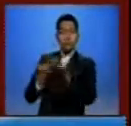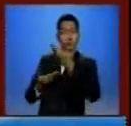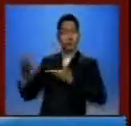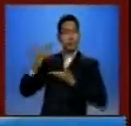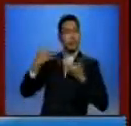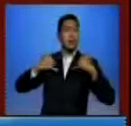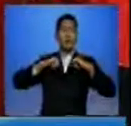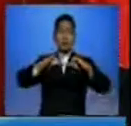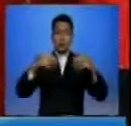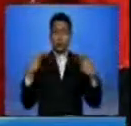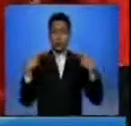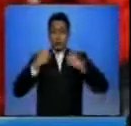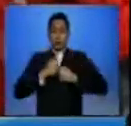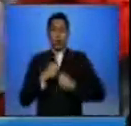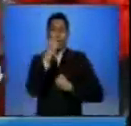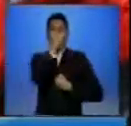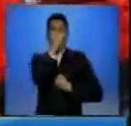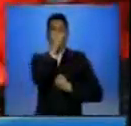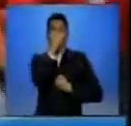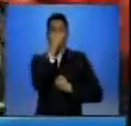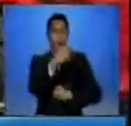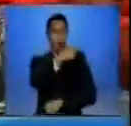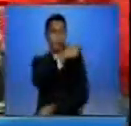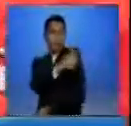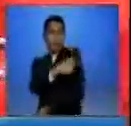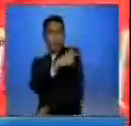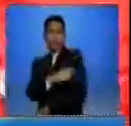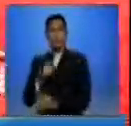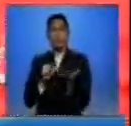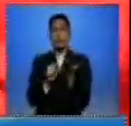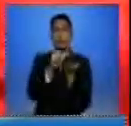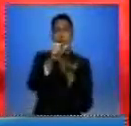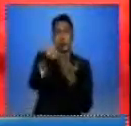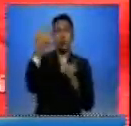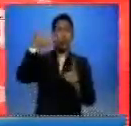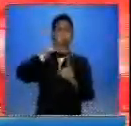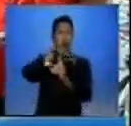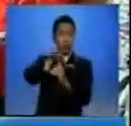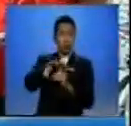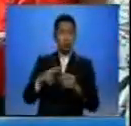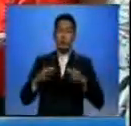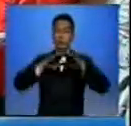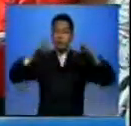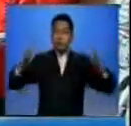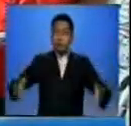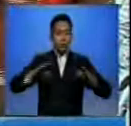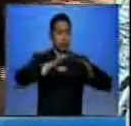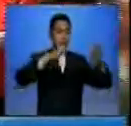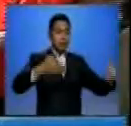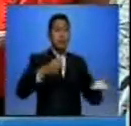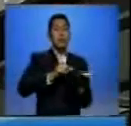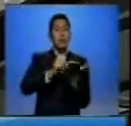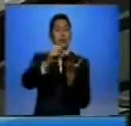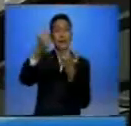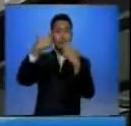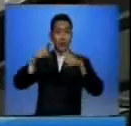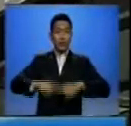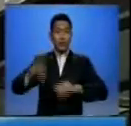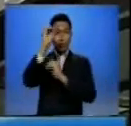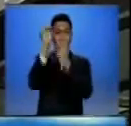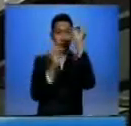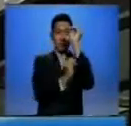chaleco rojo con distintivo del mies recogerá los insumos en los stands ubicados en cada ministerio y otros